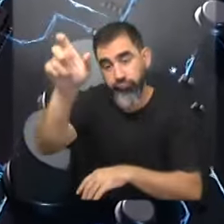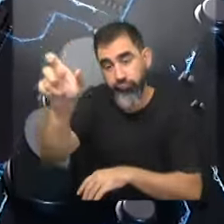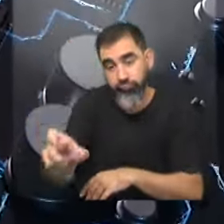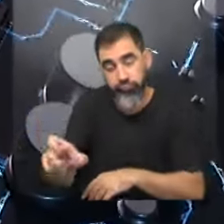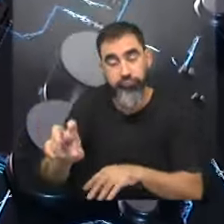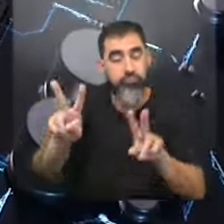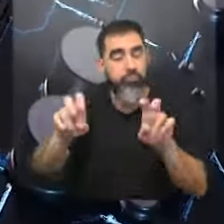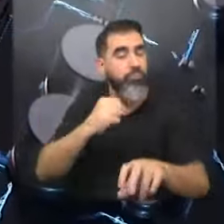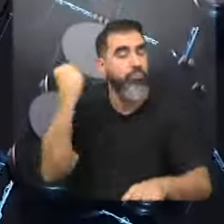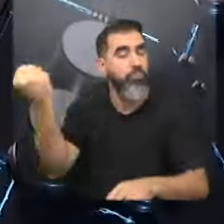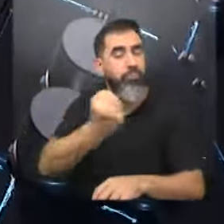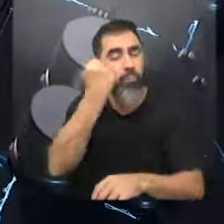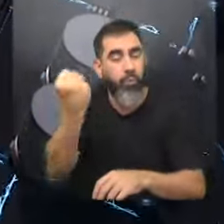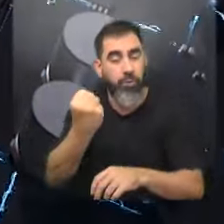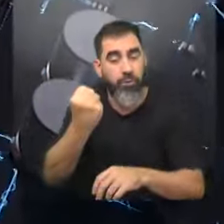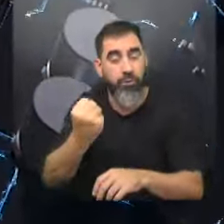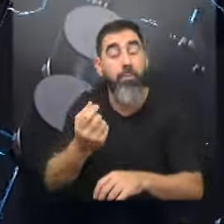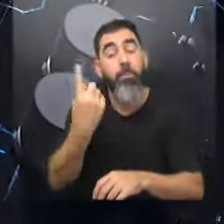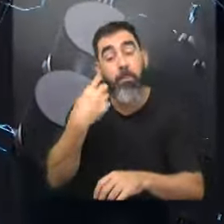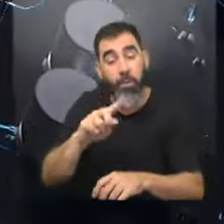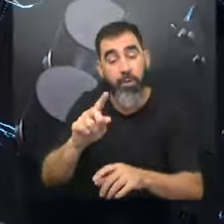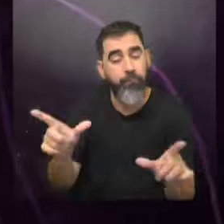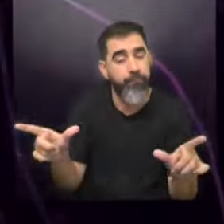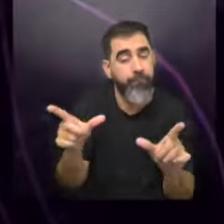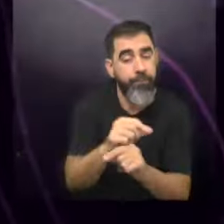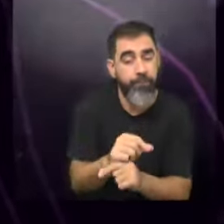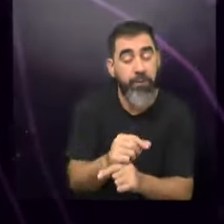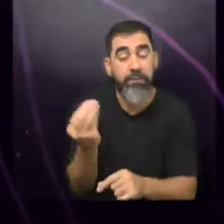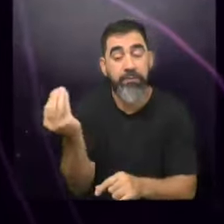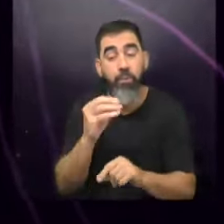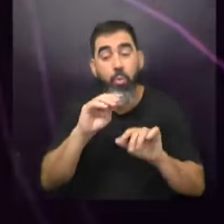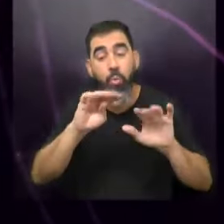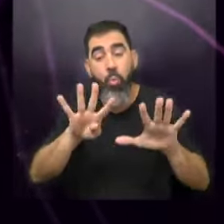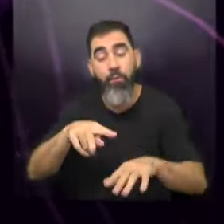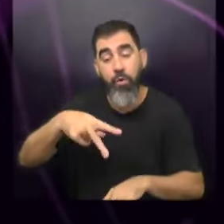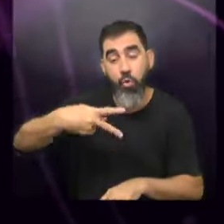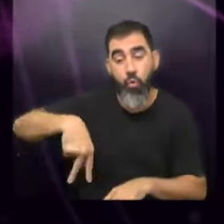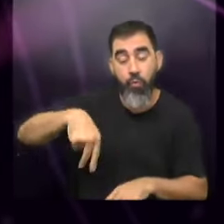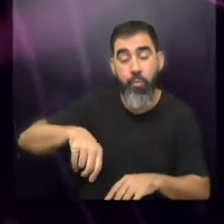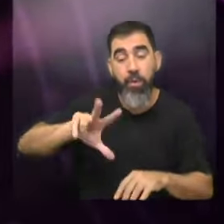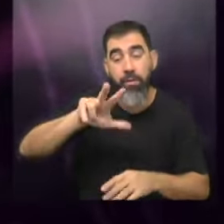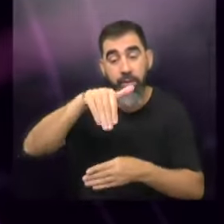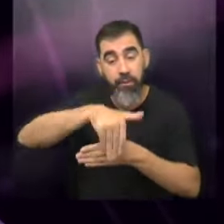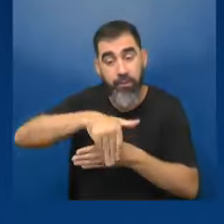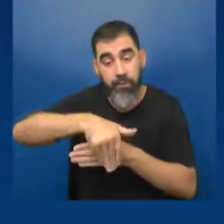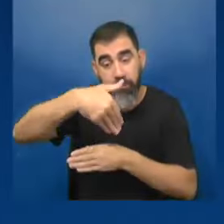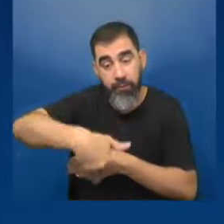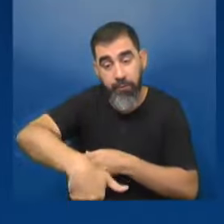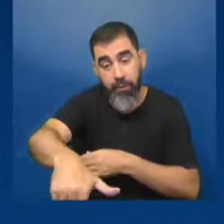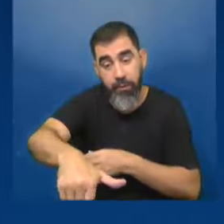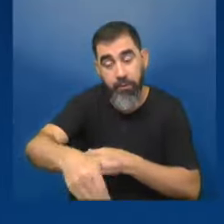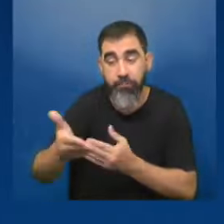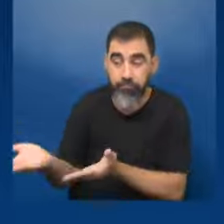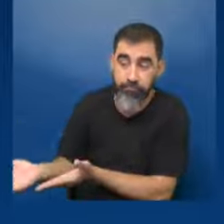de vanguardia de la neurociencia. Pero como broche de oro, el sábado 9 de noviembre, desde las 3 de la tarde, se invita a toda